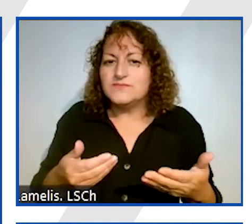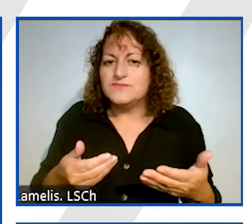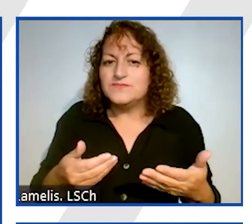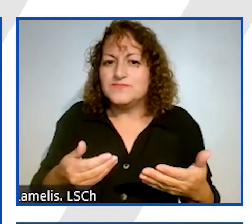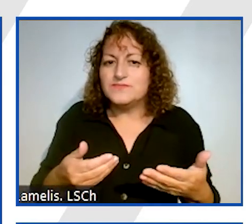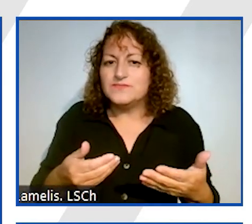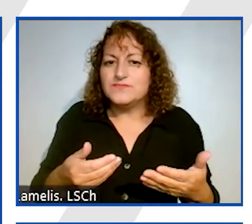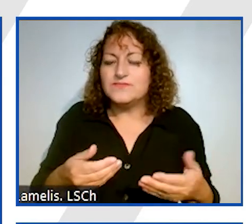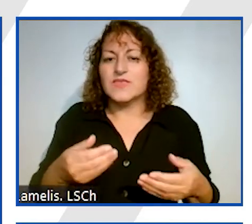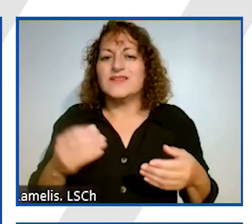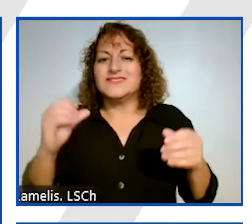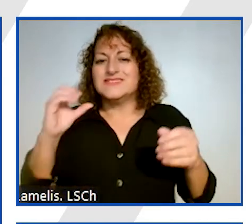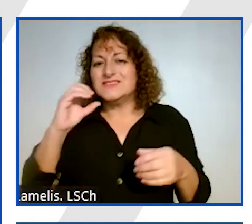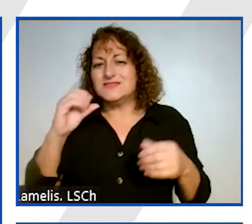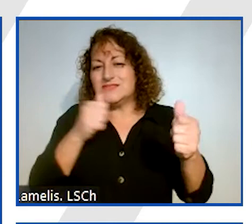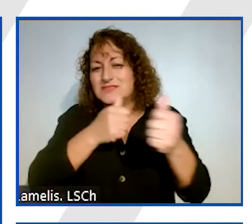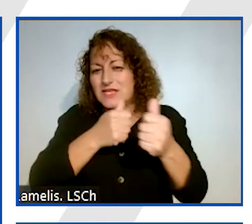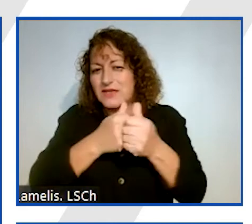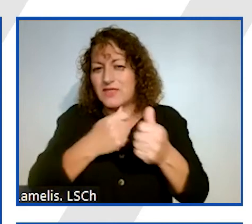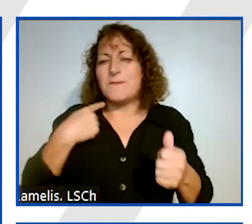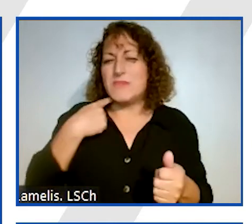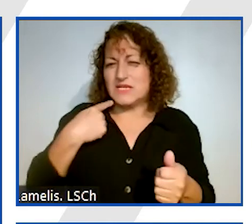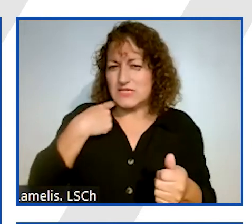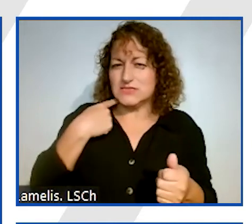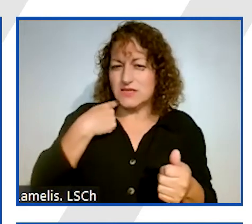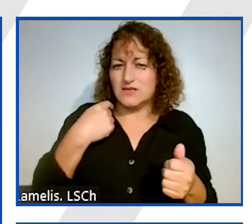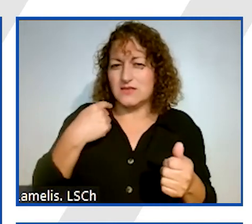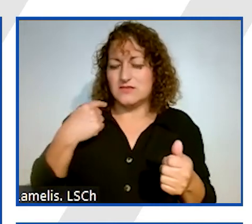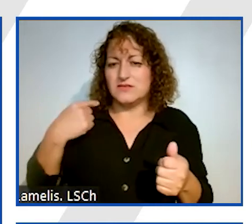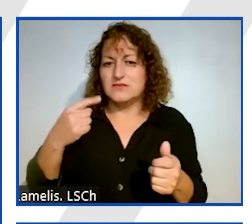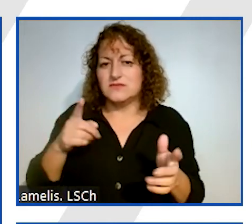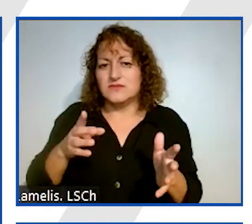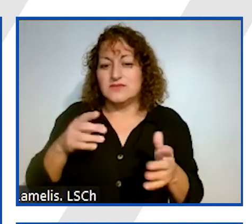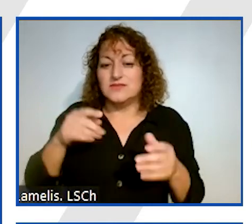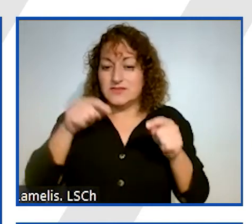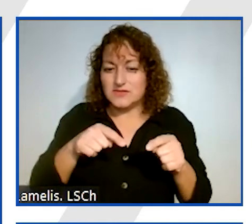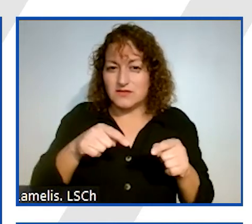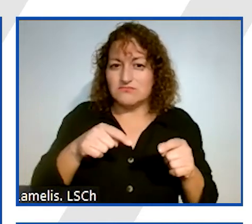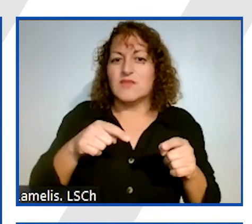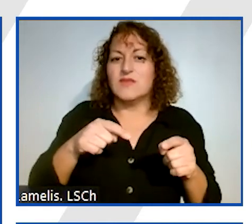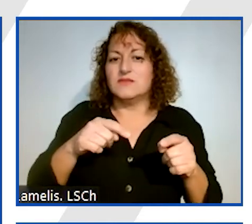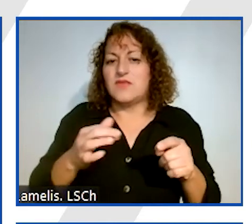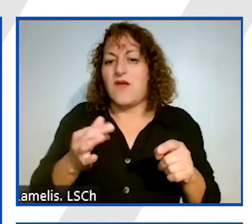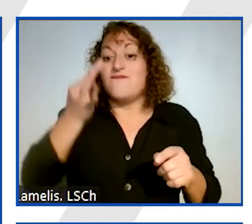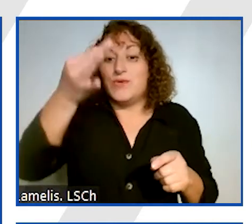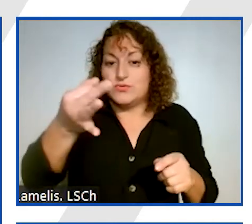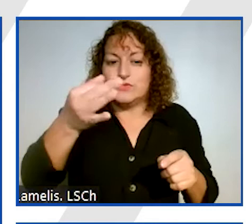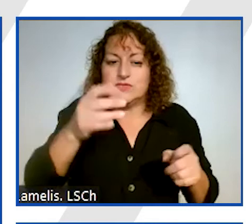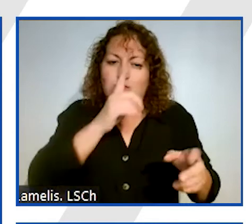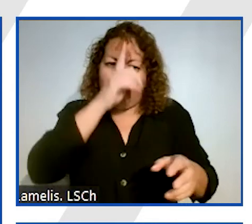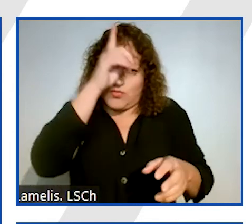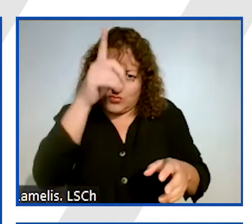de amenaza, o sea, una especie que básicamente podría estar amenazada si se mantiene una conducta, por ejemplo, no